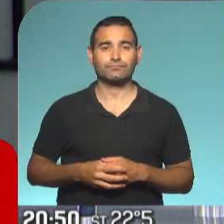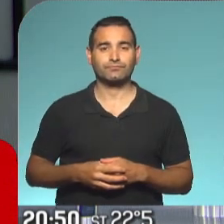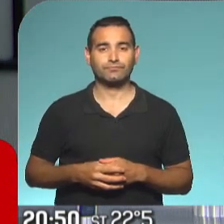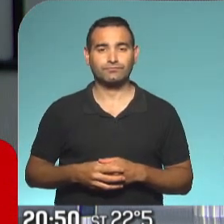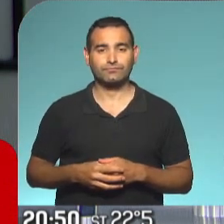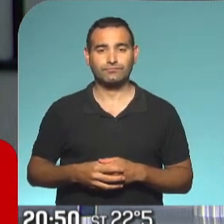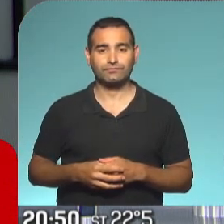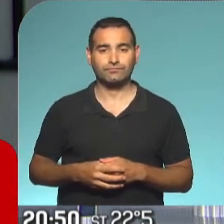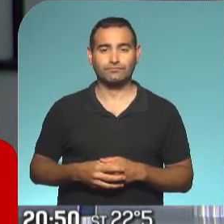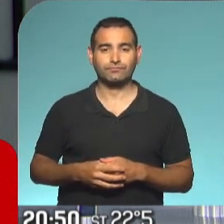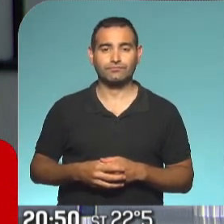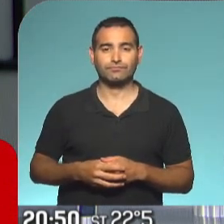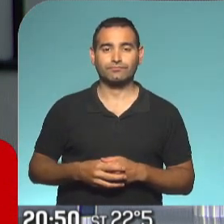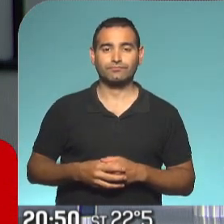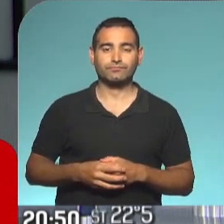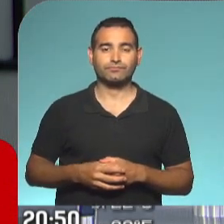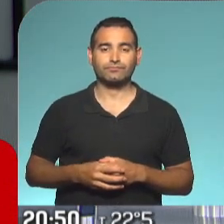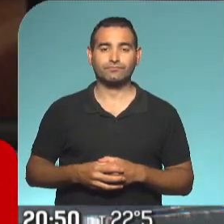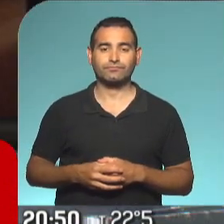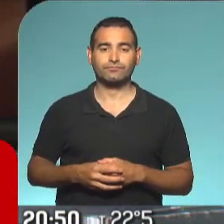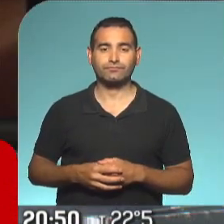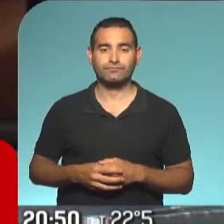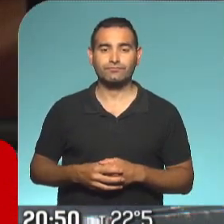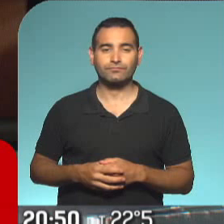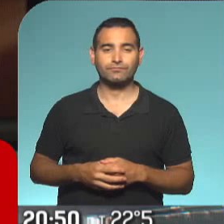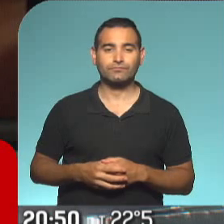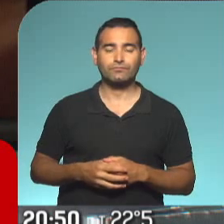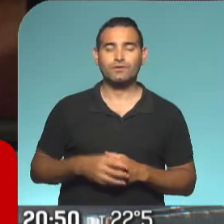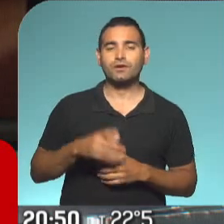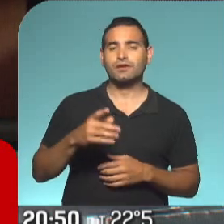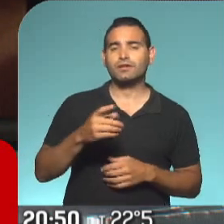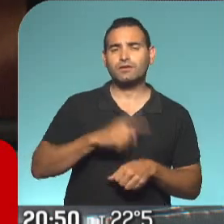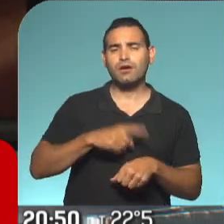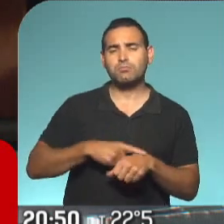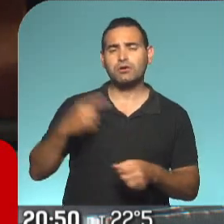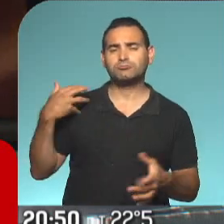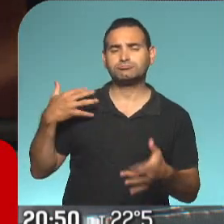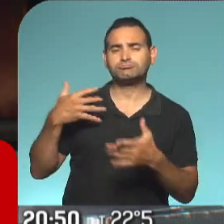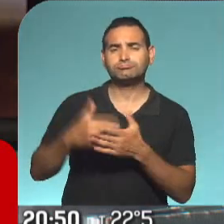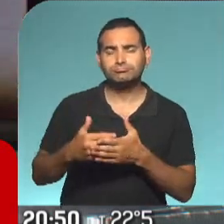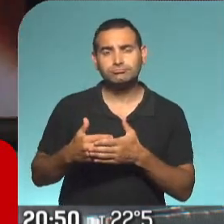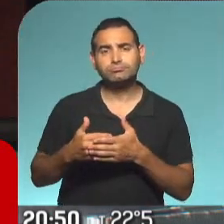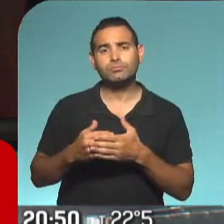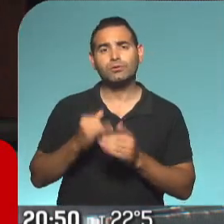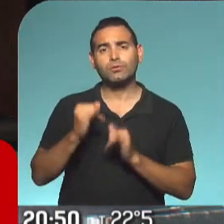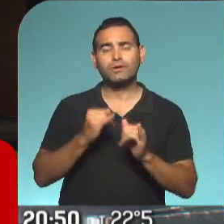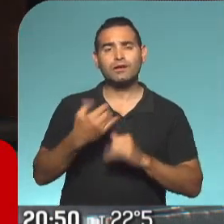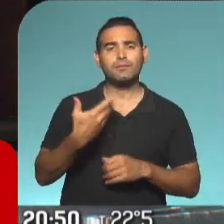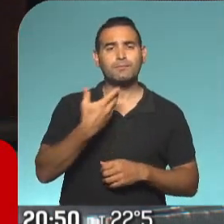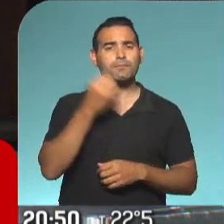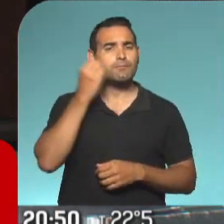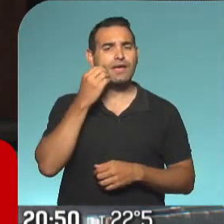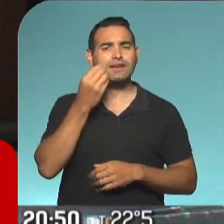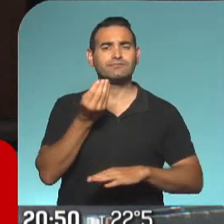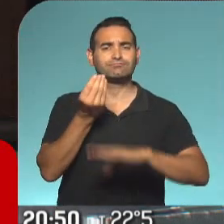por qué se llegó a esa situación de la mano de la convertibilidad. Rulo, durante mucho tiempo escuchábamos hablar que la presidencia de Menem vendió